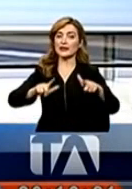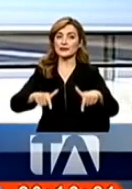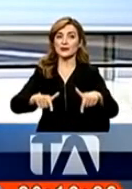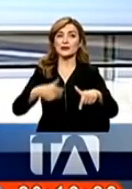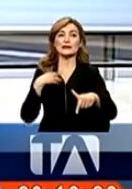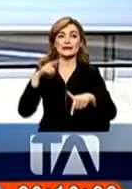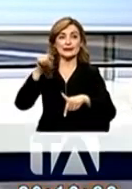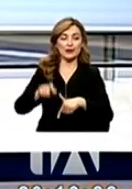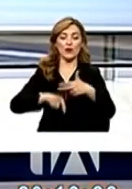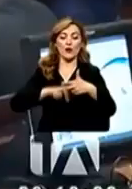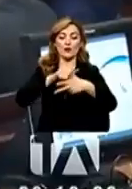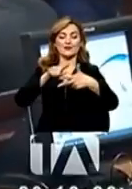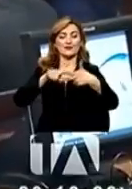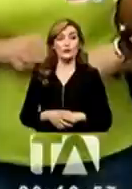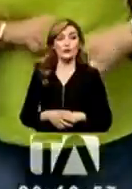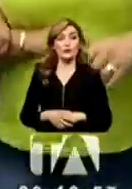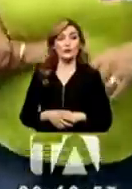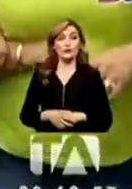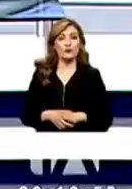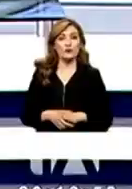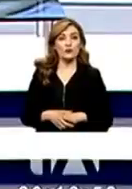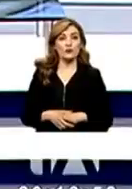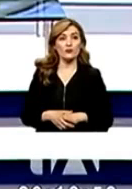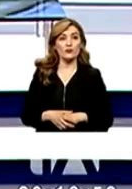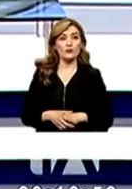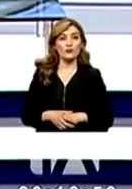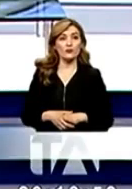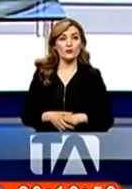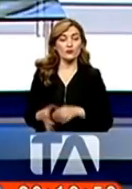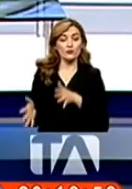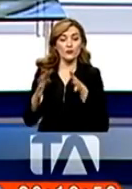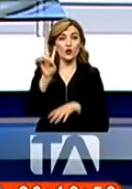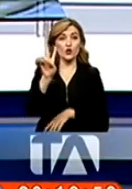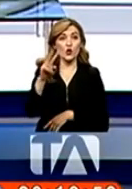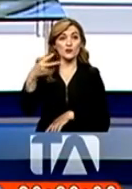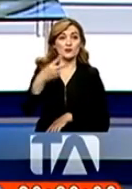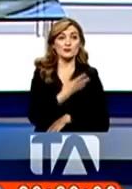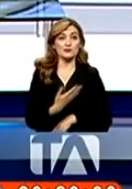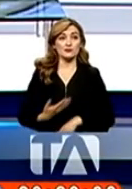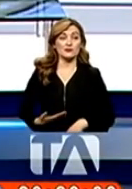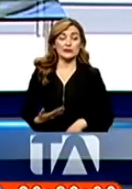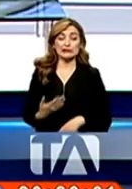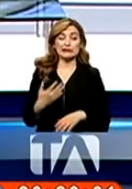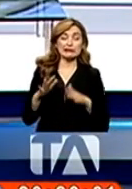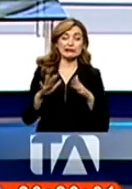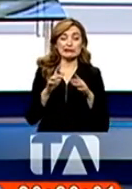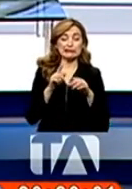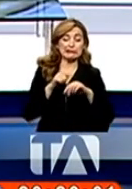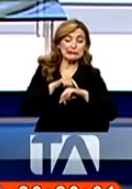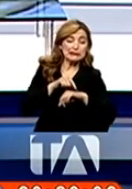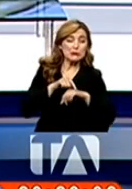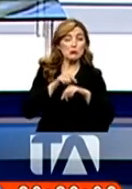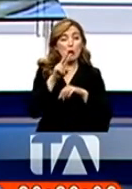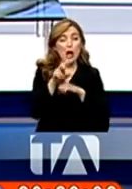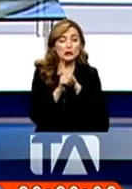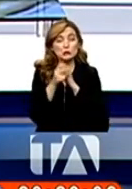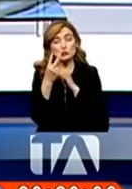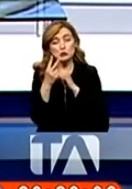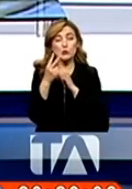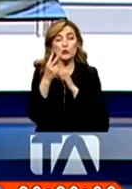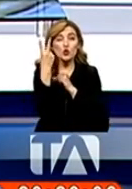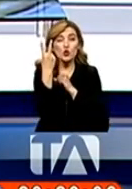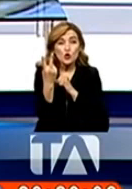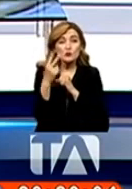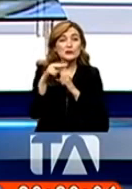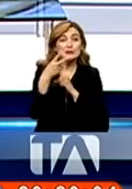terna. En el legislativo. Dos vicepresidentes en menos de 2 años involucrados en casos de corrupción.